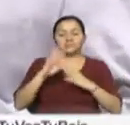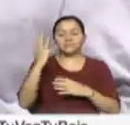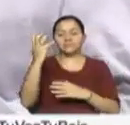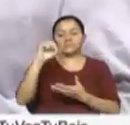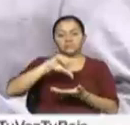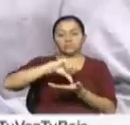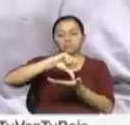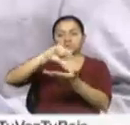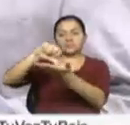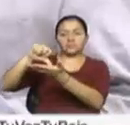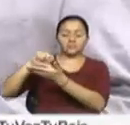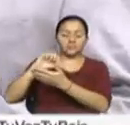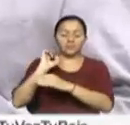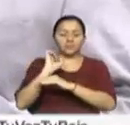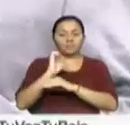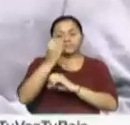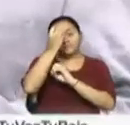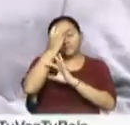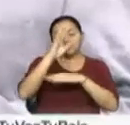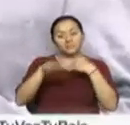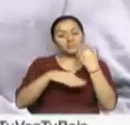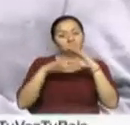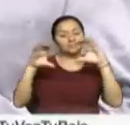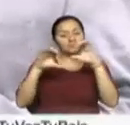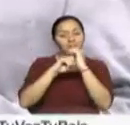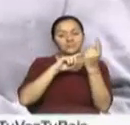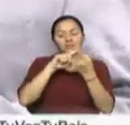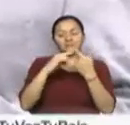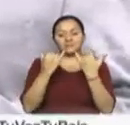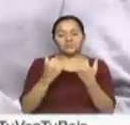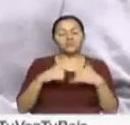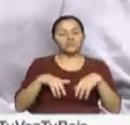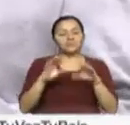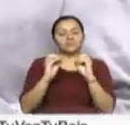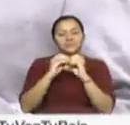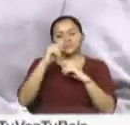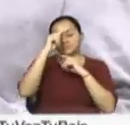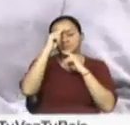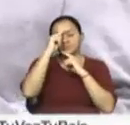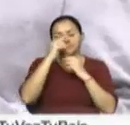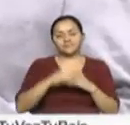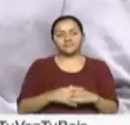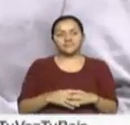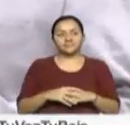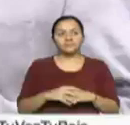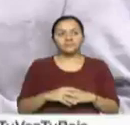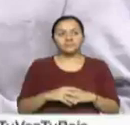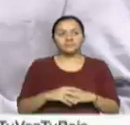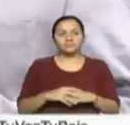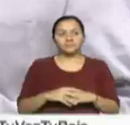del país. Esta es la información que les tenemos al momento. Ustedes continúan con más compañeros en estudio.